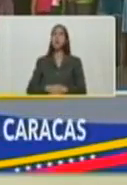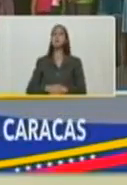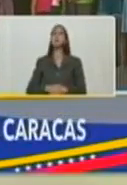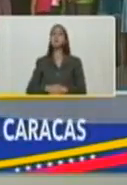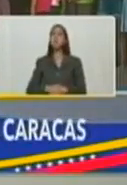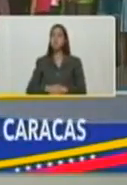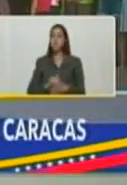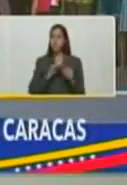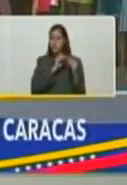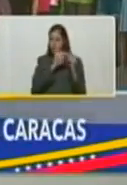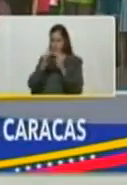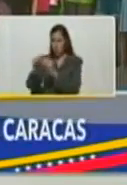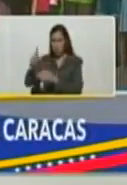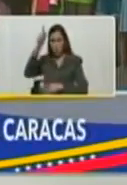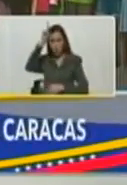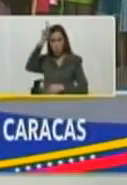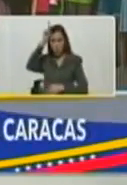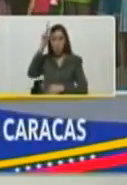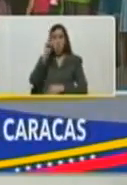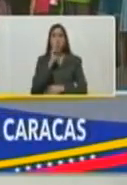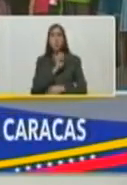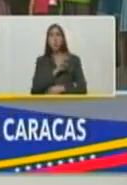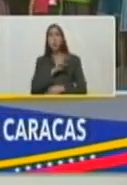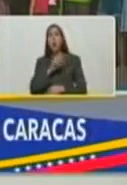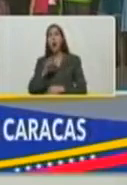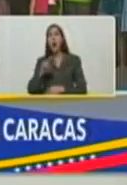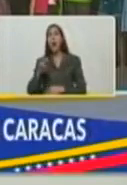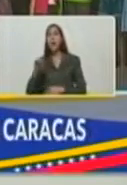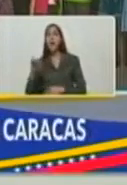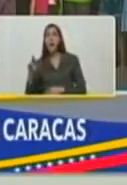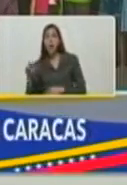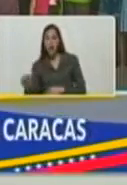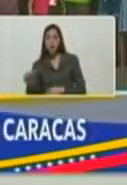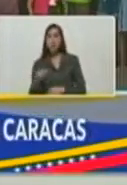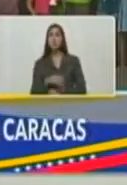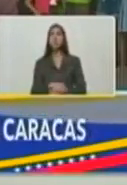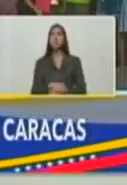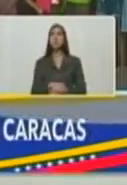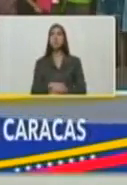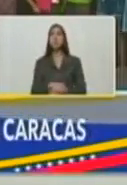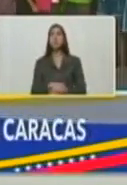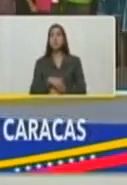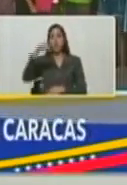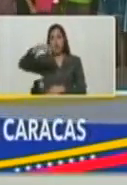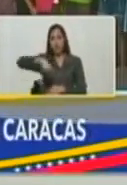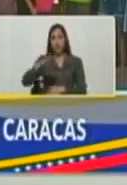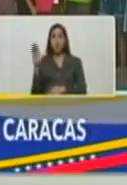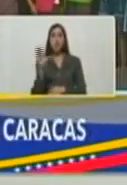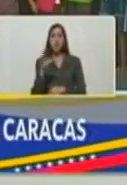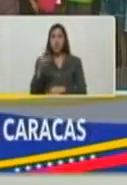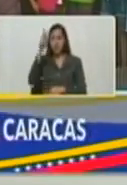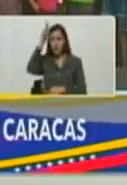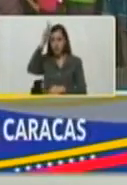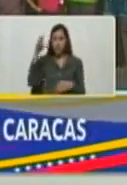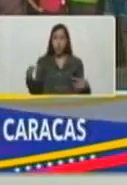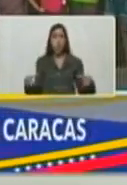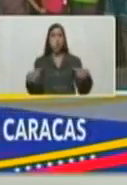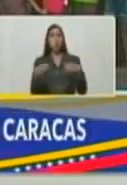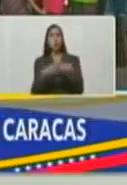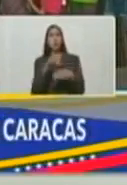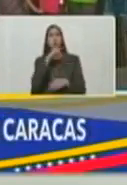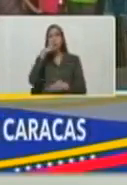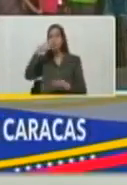original de los pueblos indígenas en Venezuela, de los indios Caracas. Caracas tiene el nombre